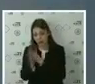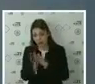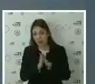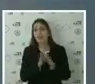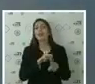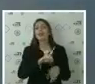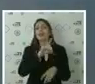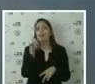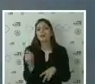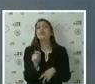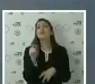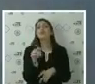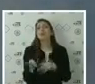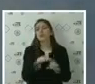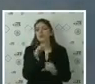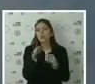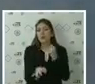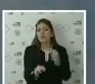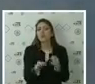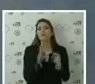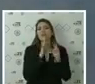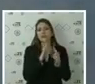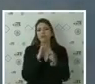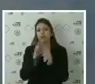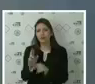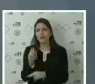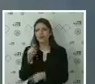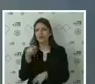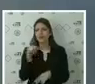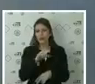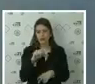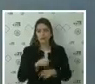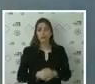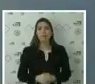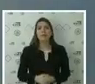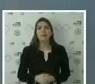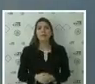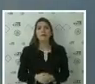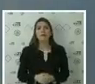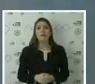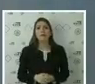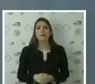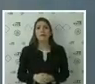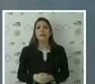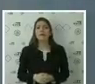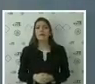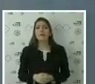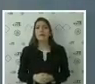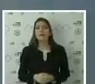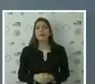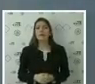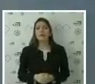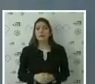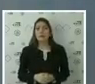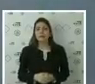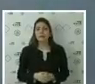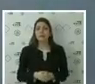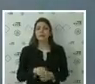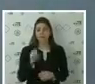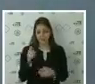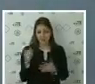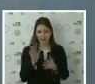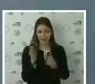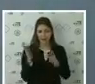para dar finalmente la conclusión de este ejercicio. Entonces, nos acompañan, como ya nos